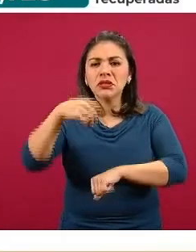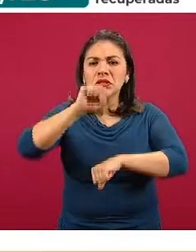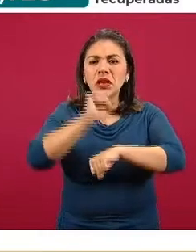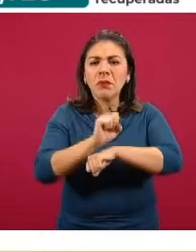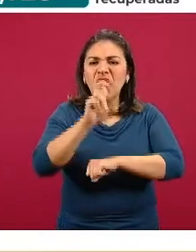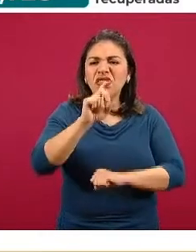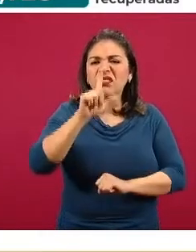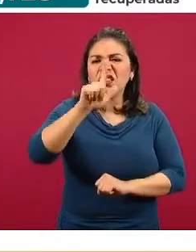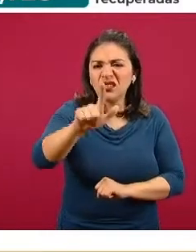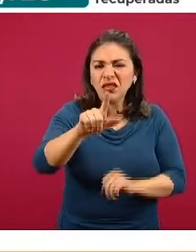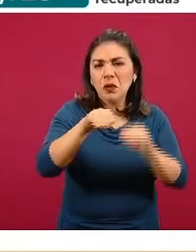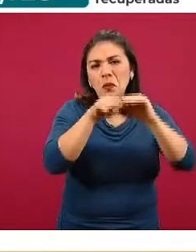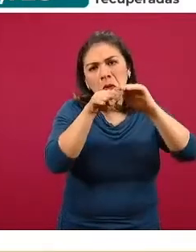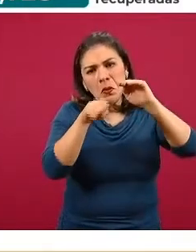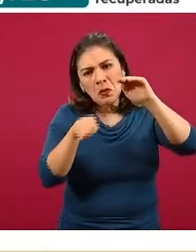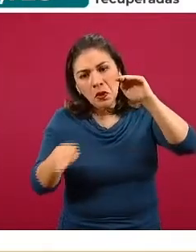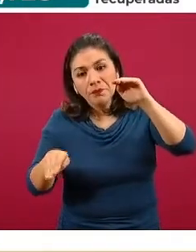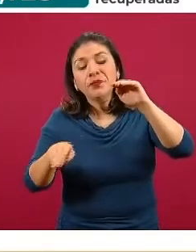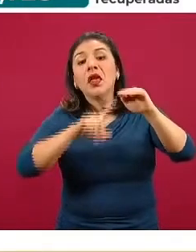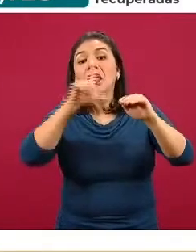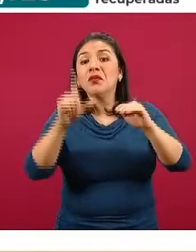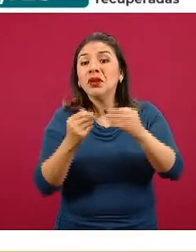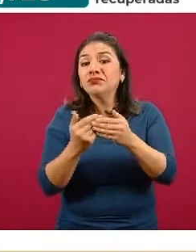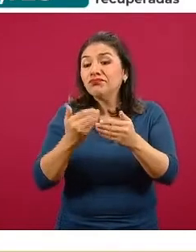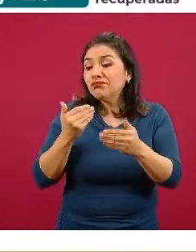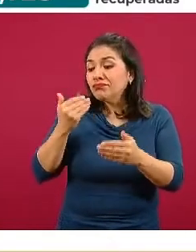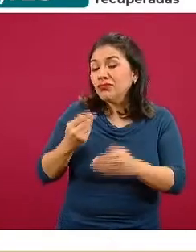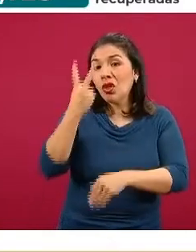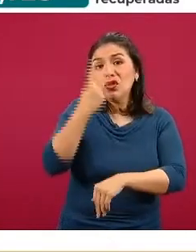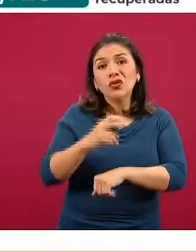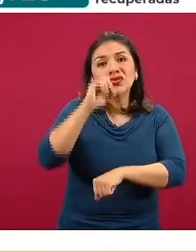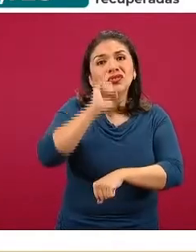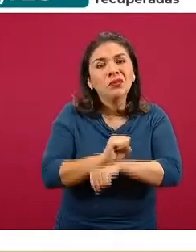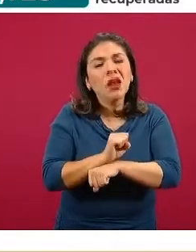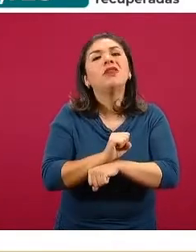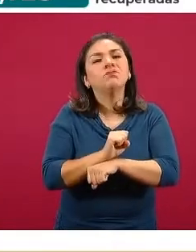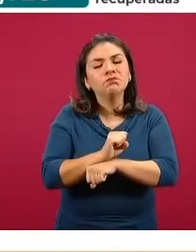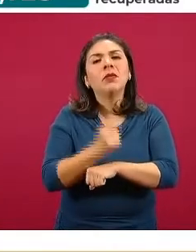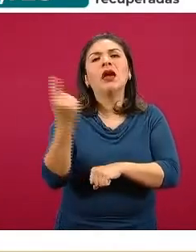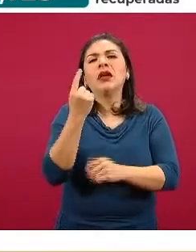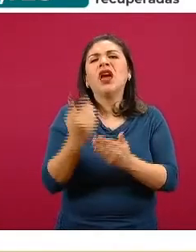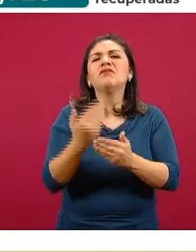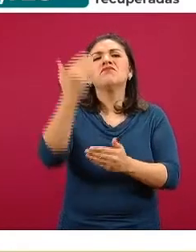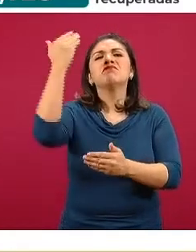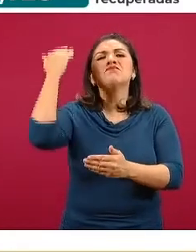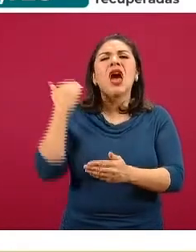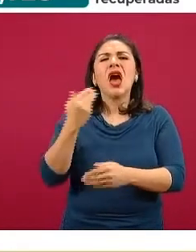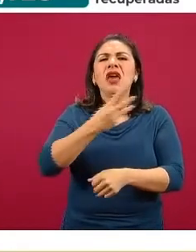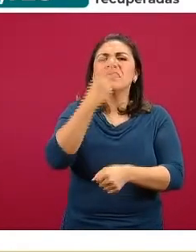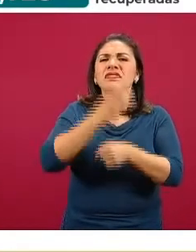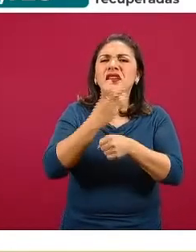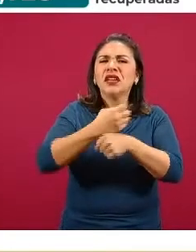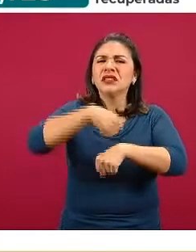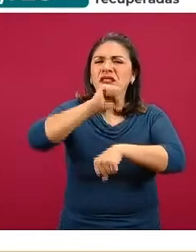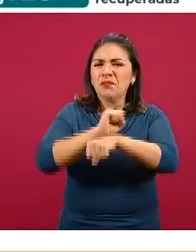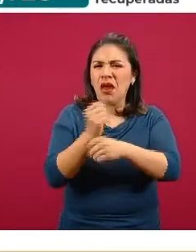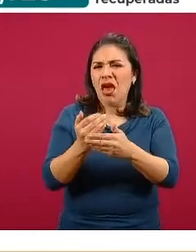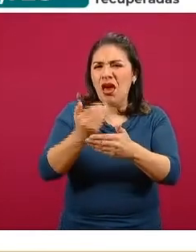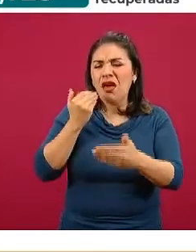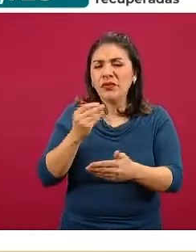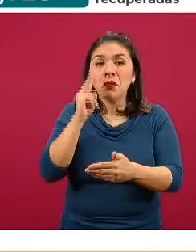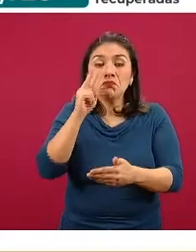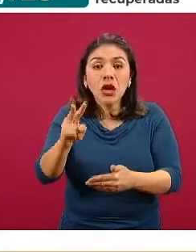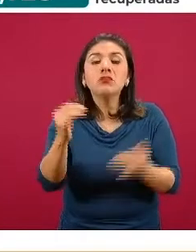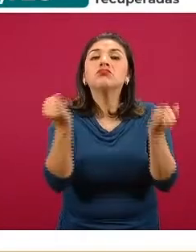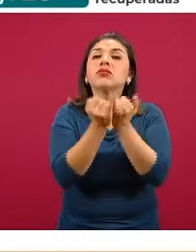semana 37, y en las últimas 2 semanas, en comparación a esas tercera semana hacia atrás,